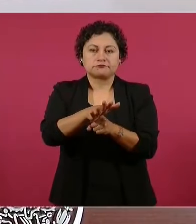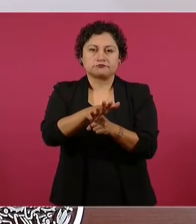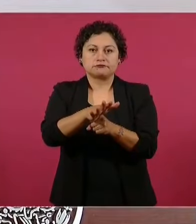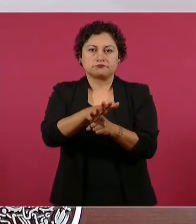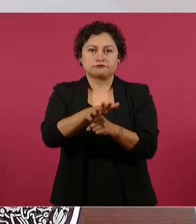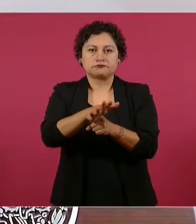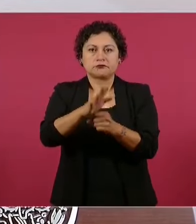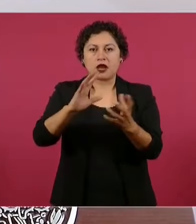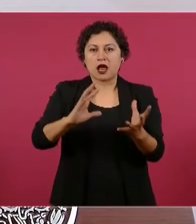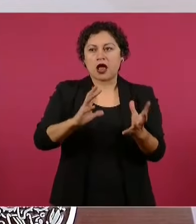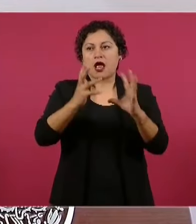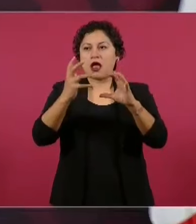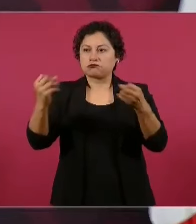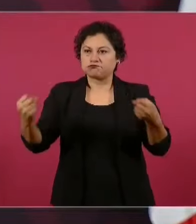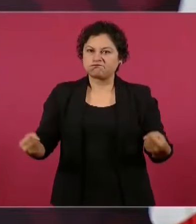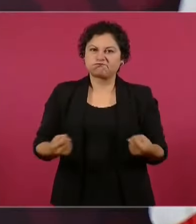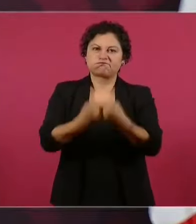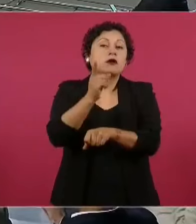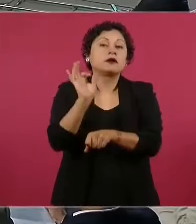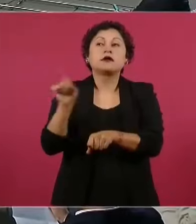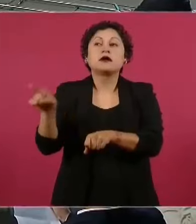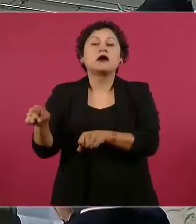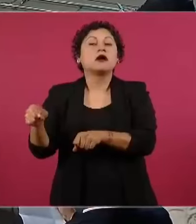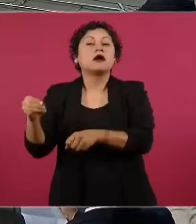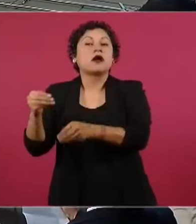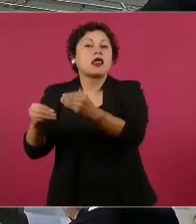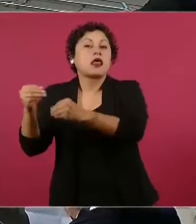la confrontación, la violencia. ¿Digo?